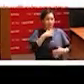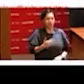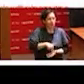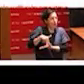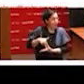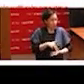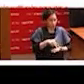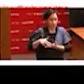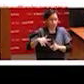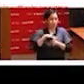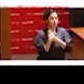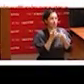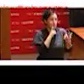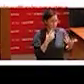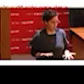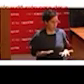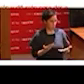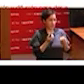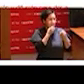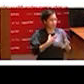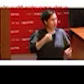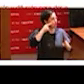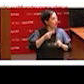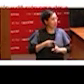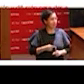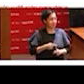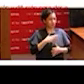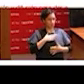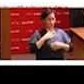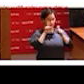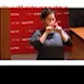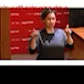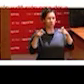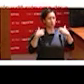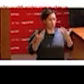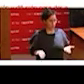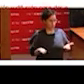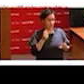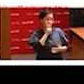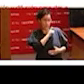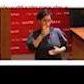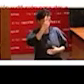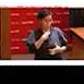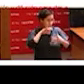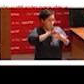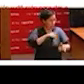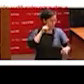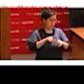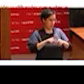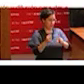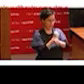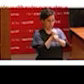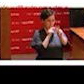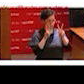no y cuáles son objetivos fundamentales de de fsc inserta de la fundación 11 en materia de